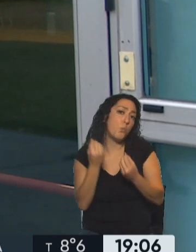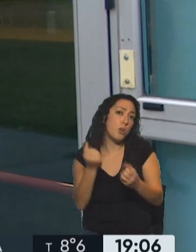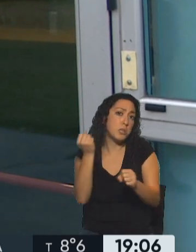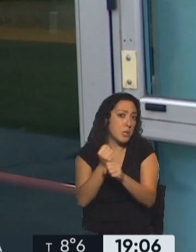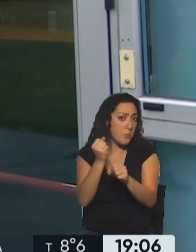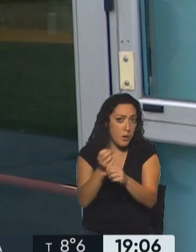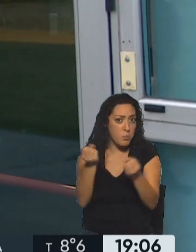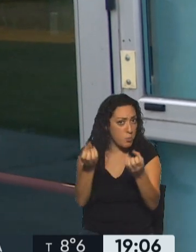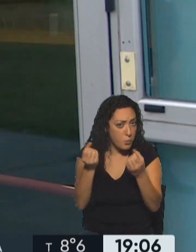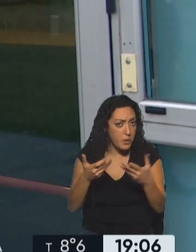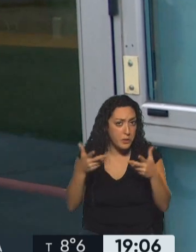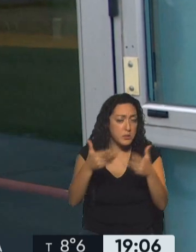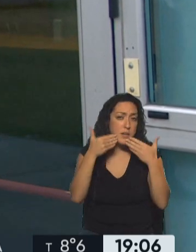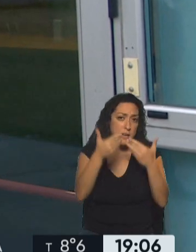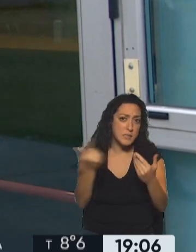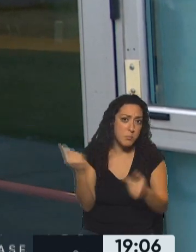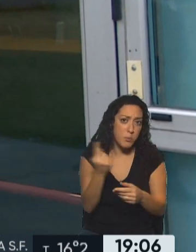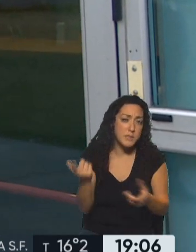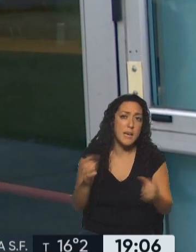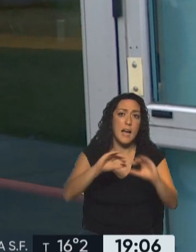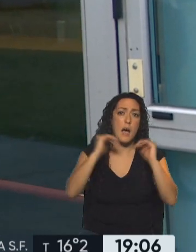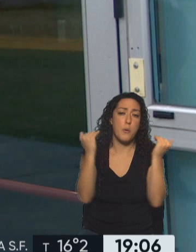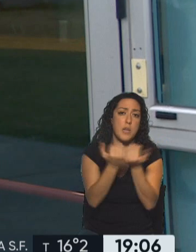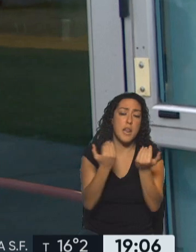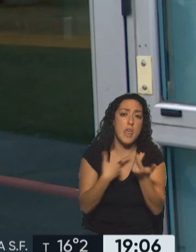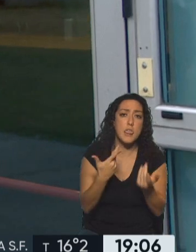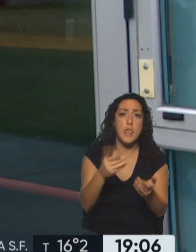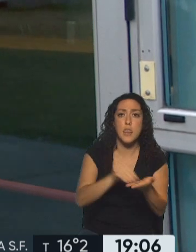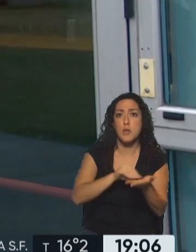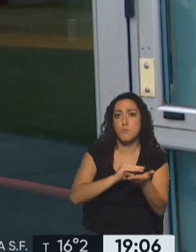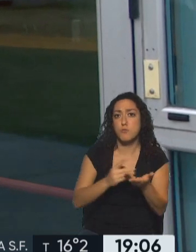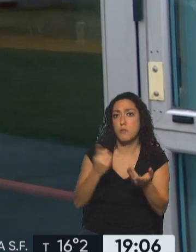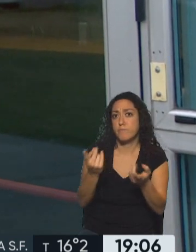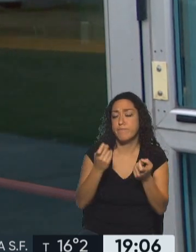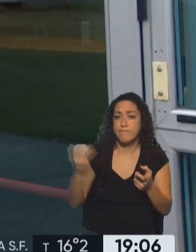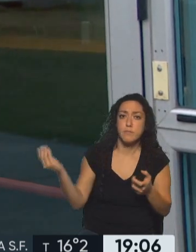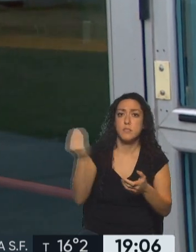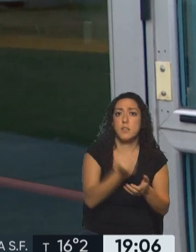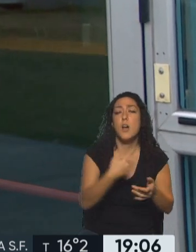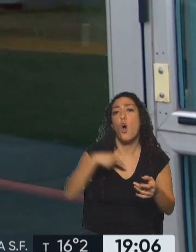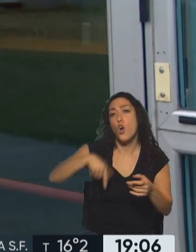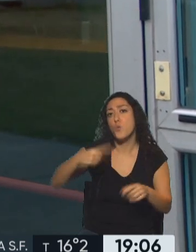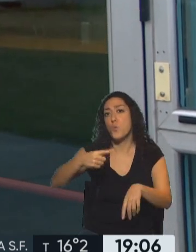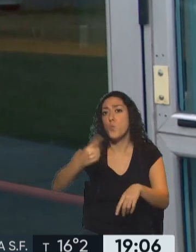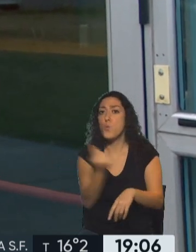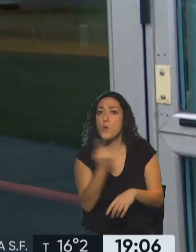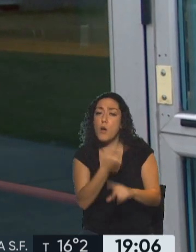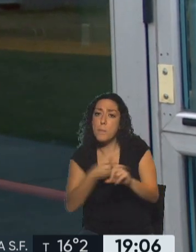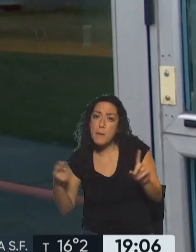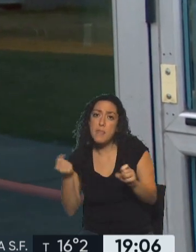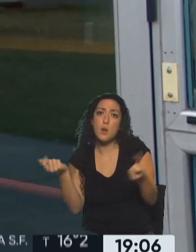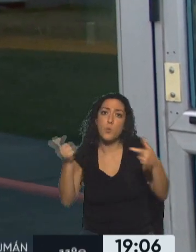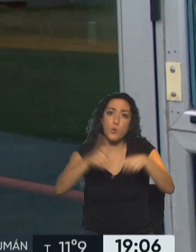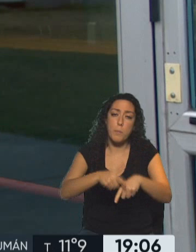le agradeció profundamente haber estado presente en el gabinete cuando fue convocado. Recordemos que estuvo una hora y media reunido con el presidente, y cuando se retiró